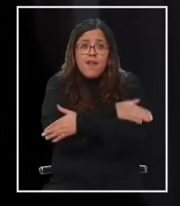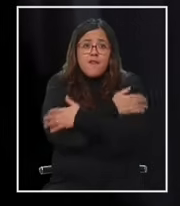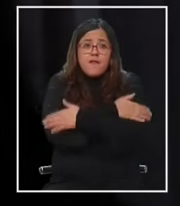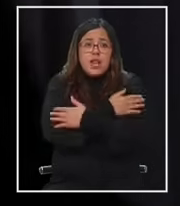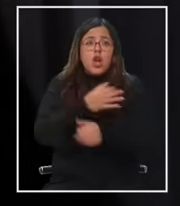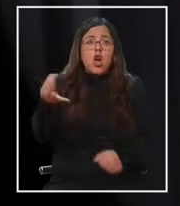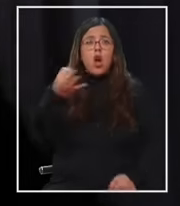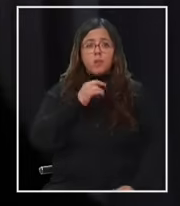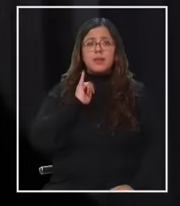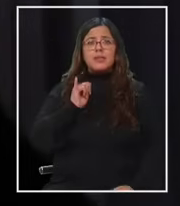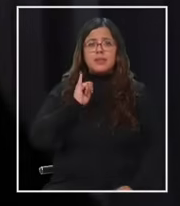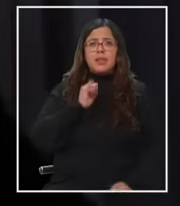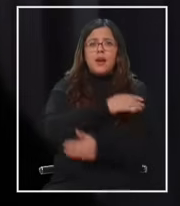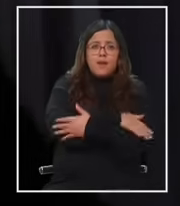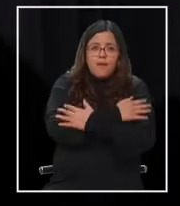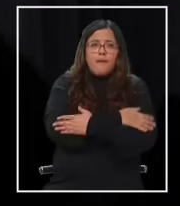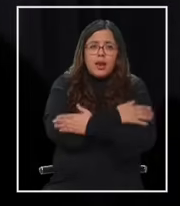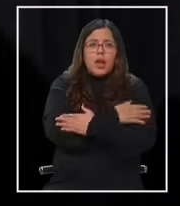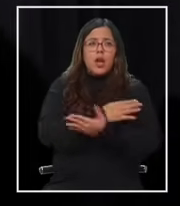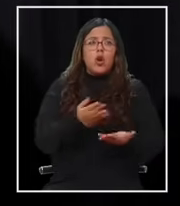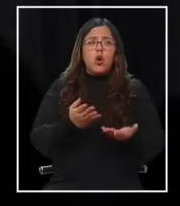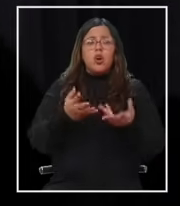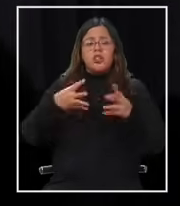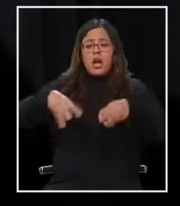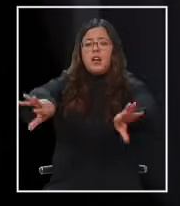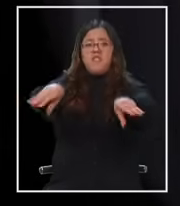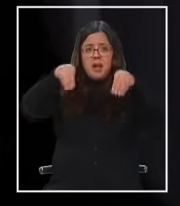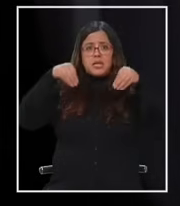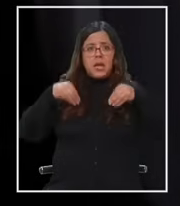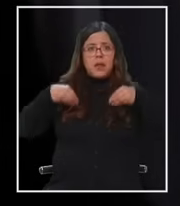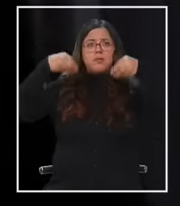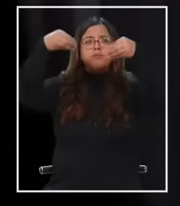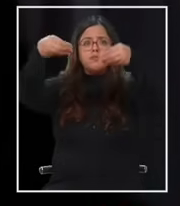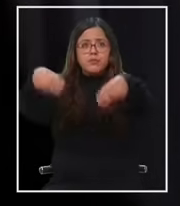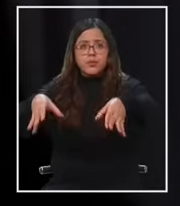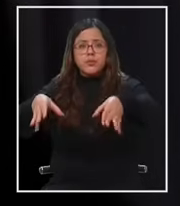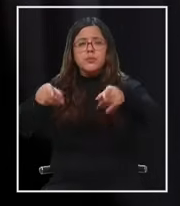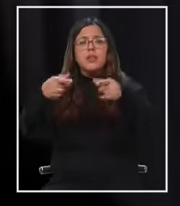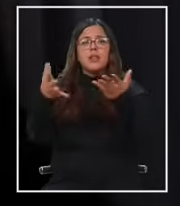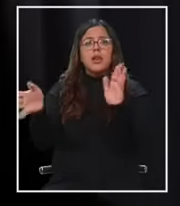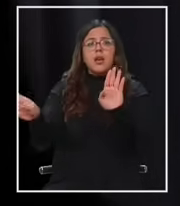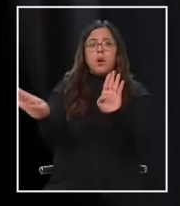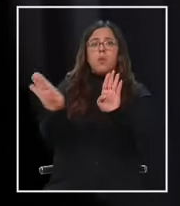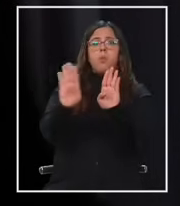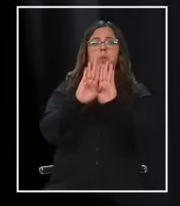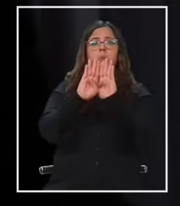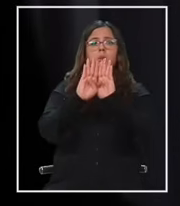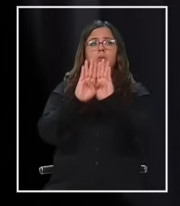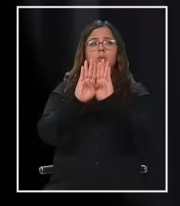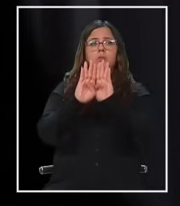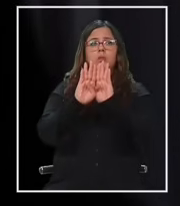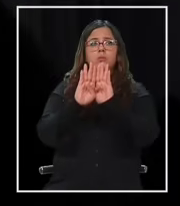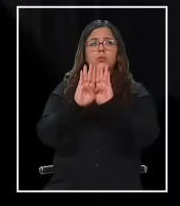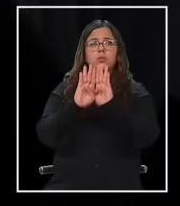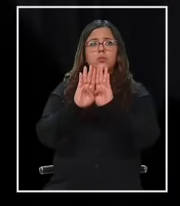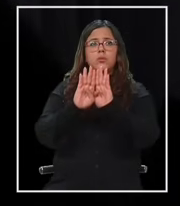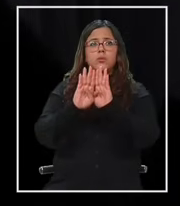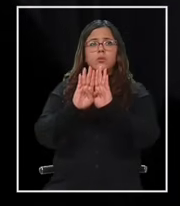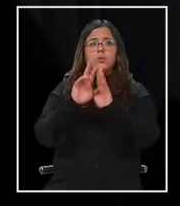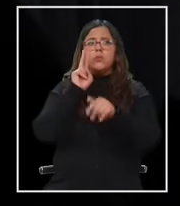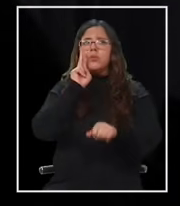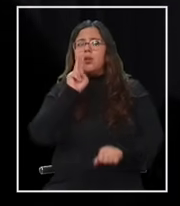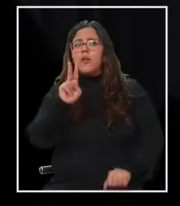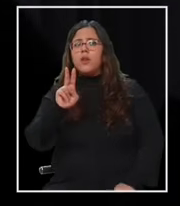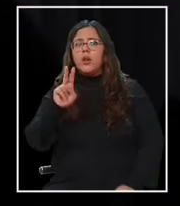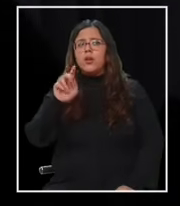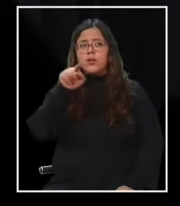Y me dice, sí, tengo mucho frío. Y le llevé la frazada. En eso cierro la puerta y me mueve la mano y me